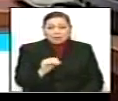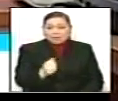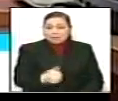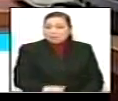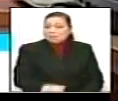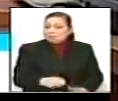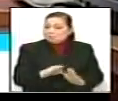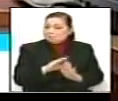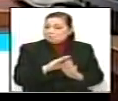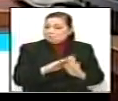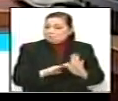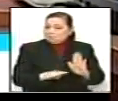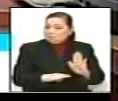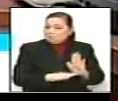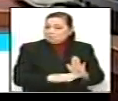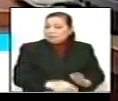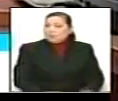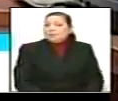proyectos menores.